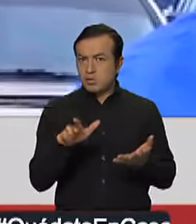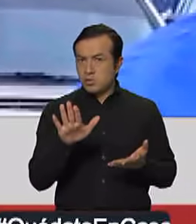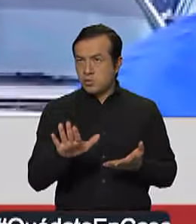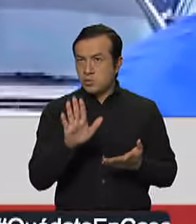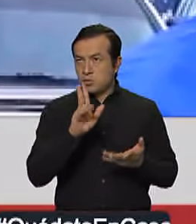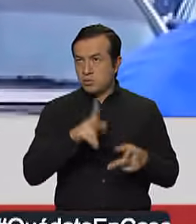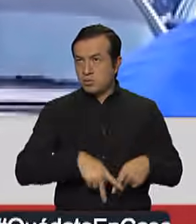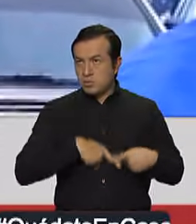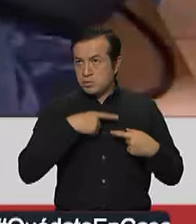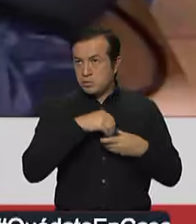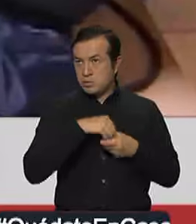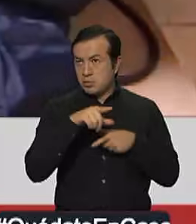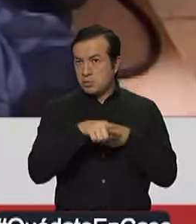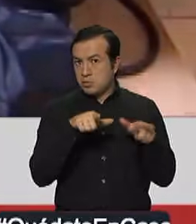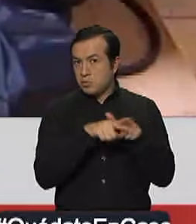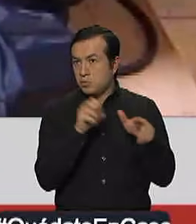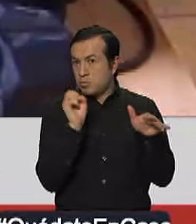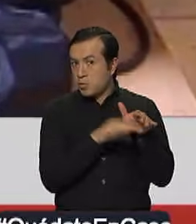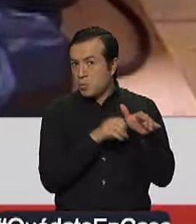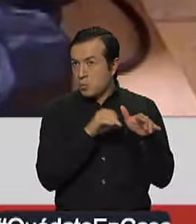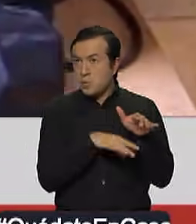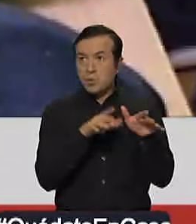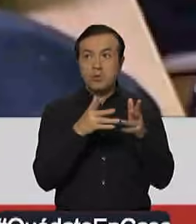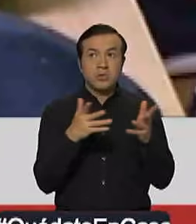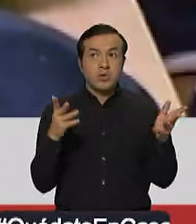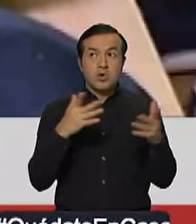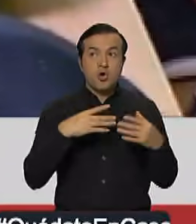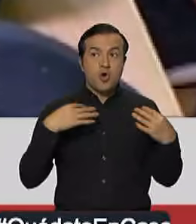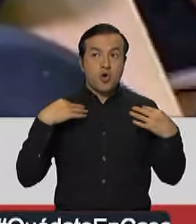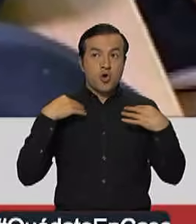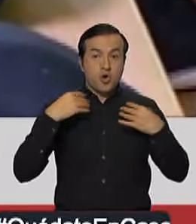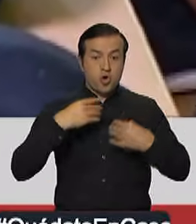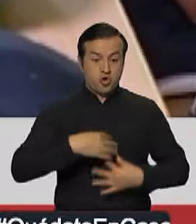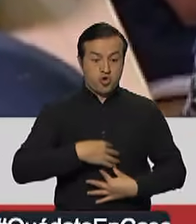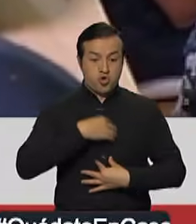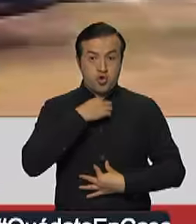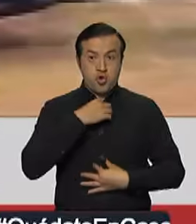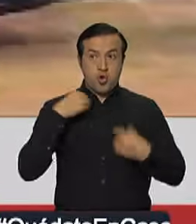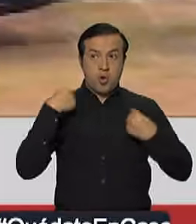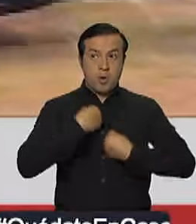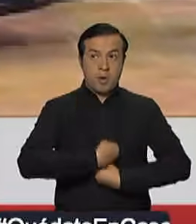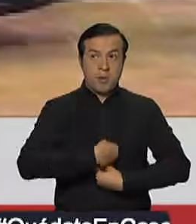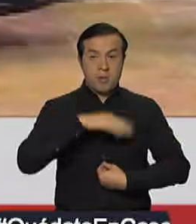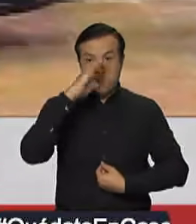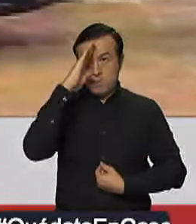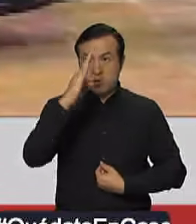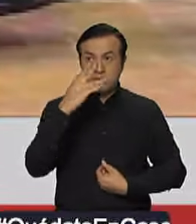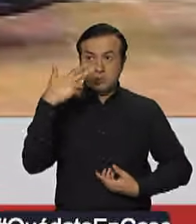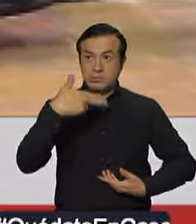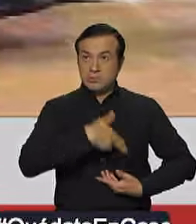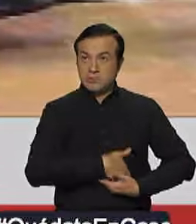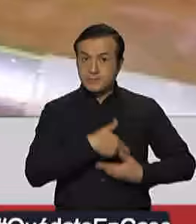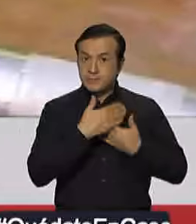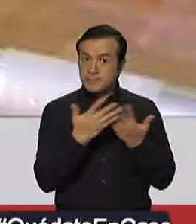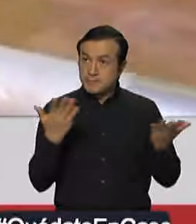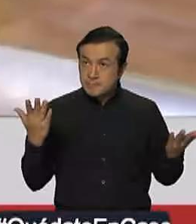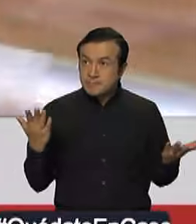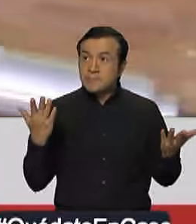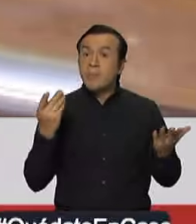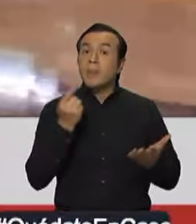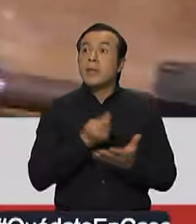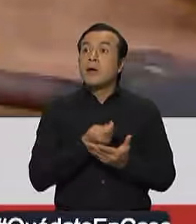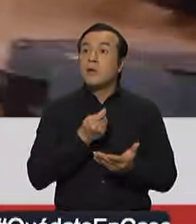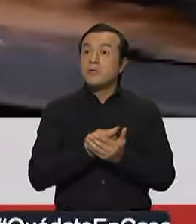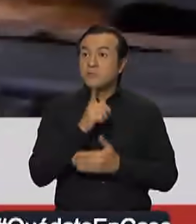vivía ahí y se encontraba almacenando. Los antisociales usaban uniformes falsos de la policía, armas artesanales e importadas